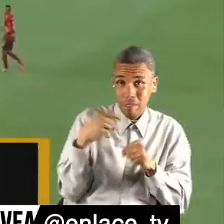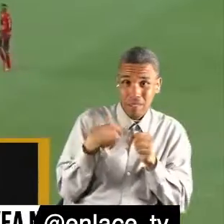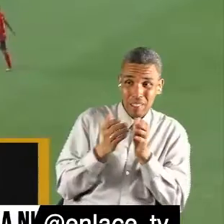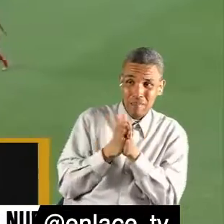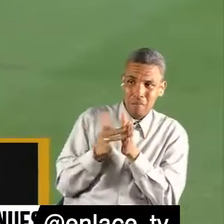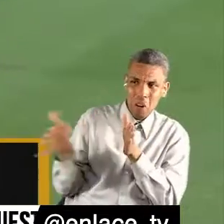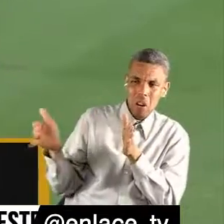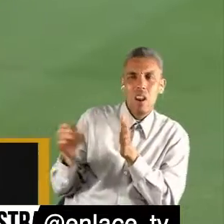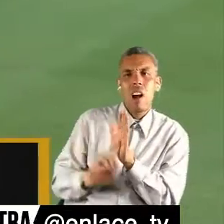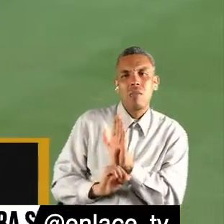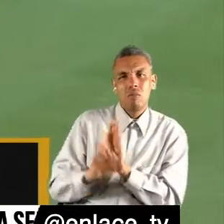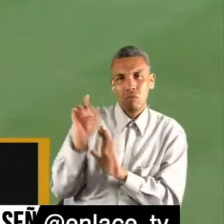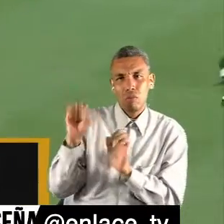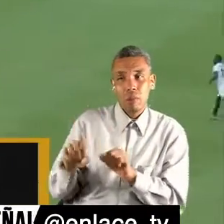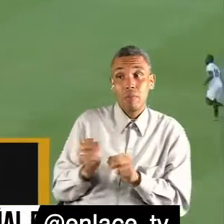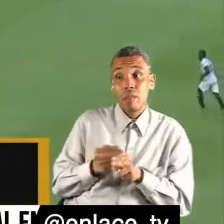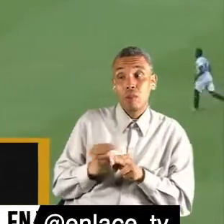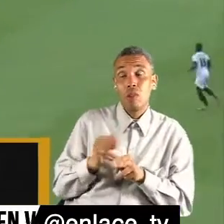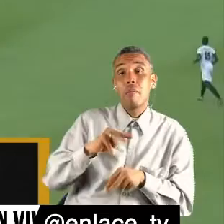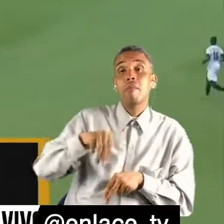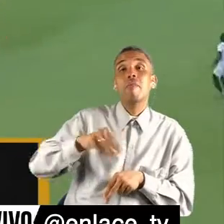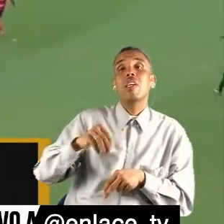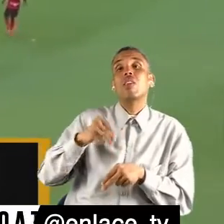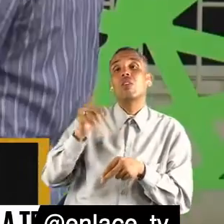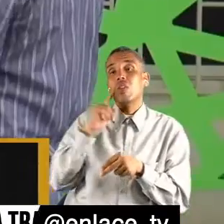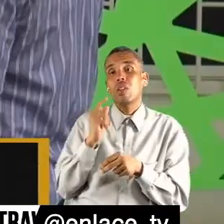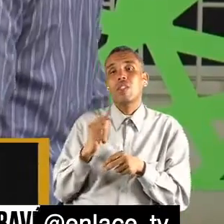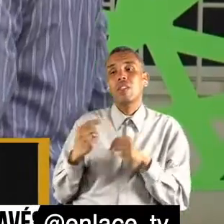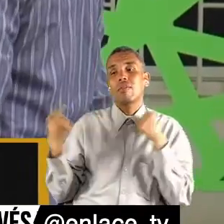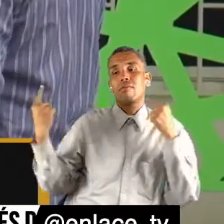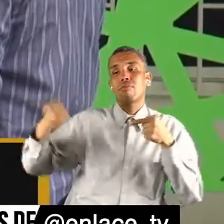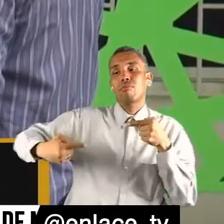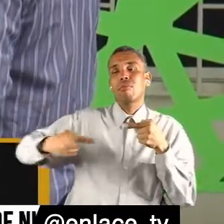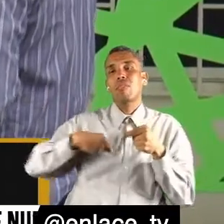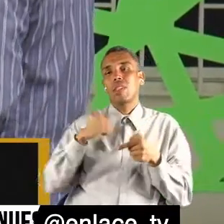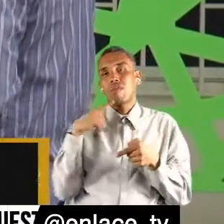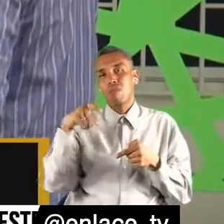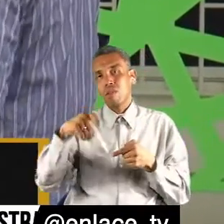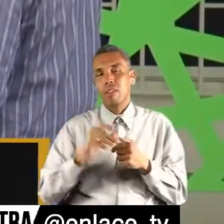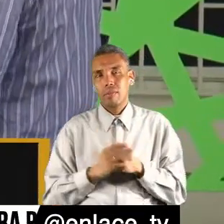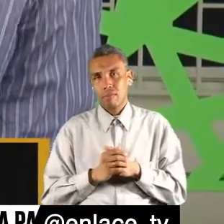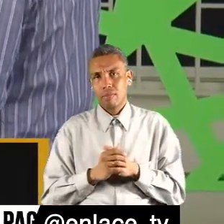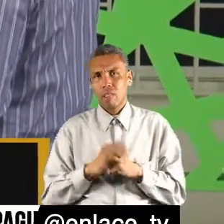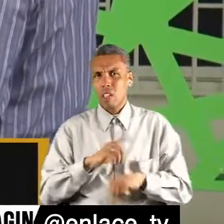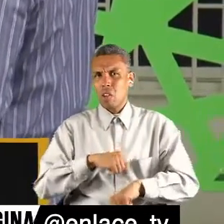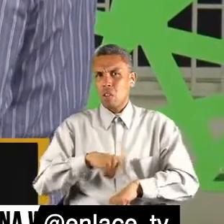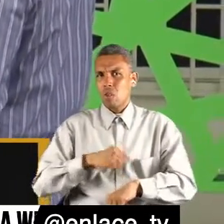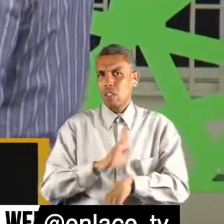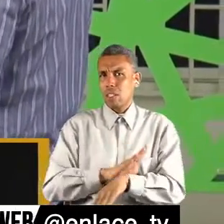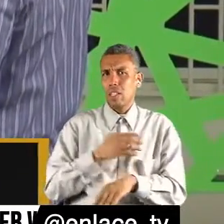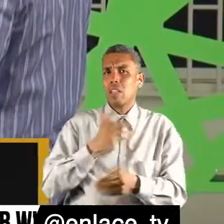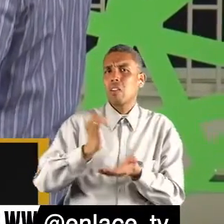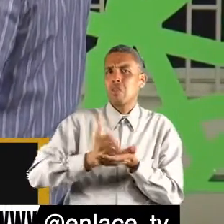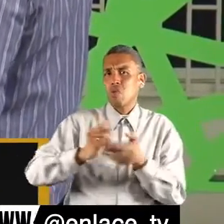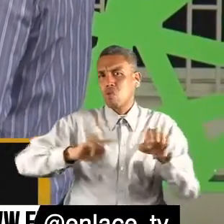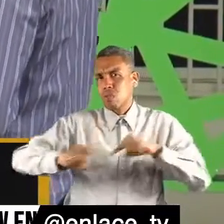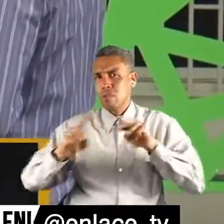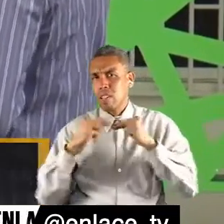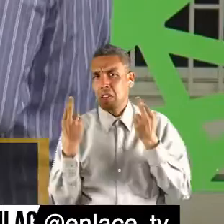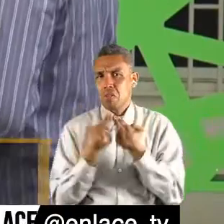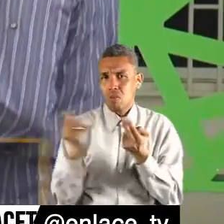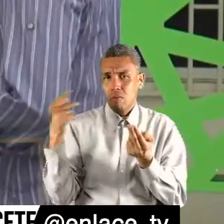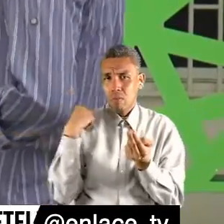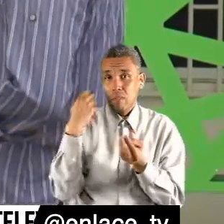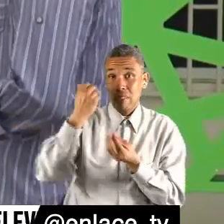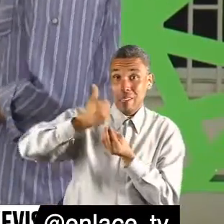en Copa Águila este miércoles contra el Atlético Bucaramanga. Óscar Upegui se reunirá en horas de la tarde con la junta directiva para tomar una